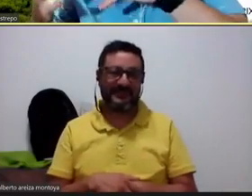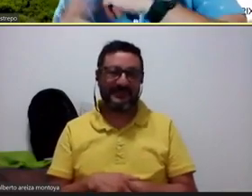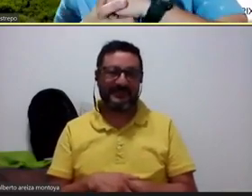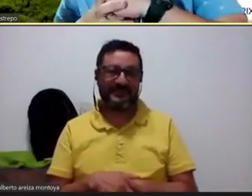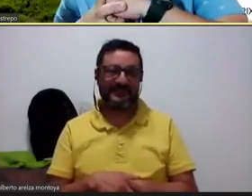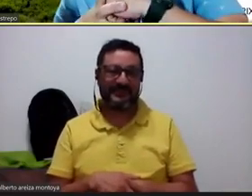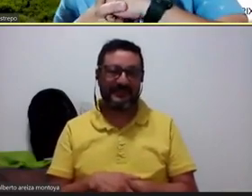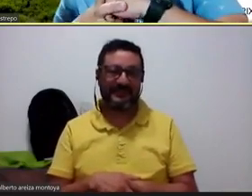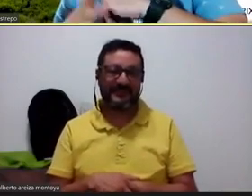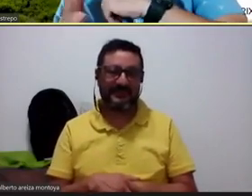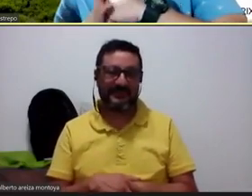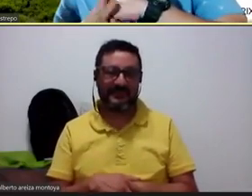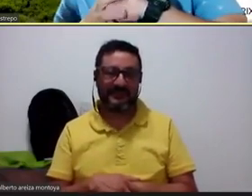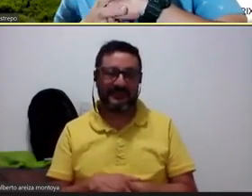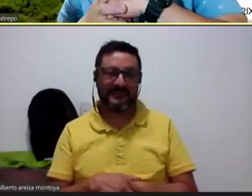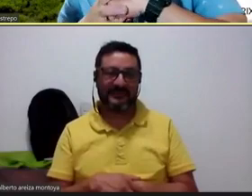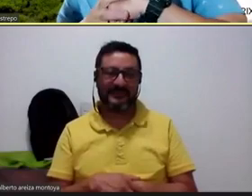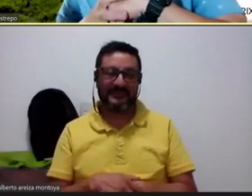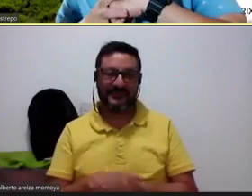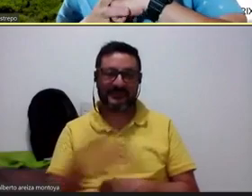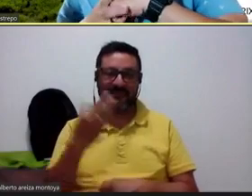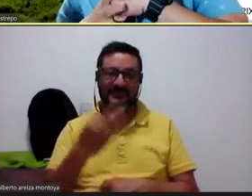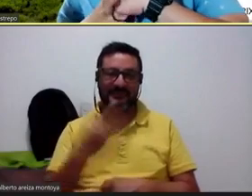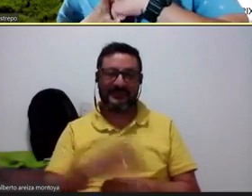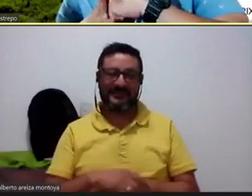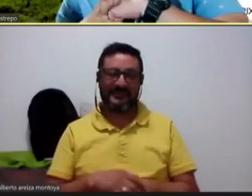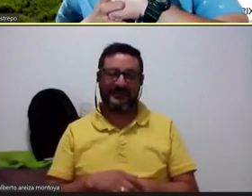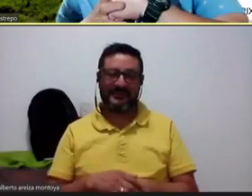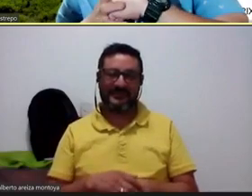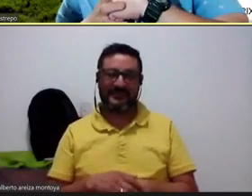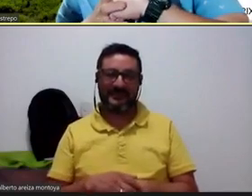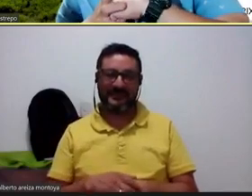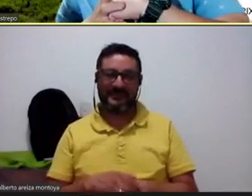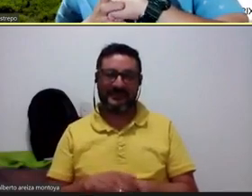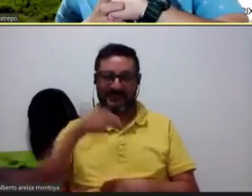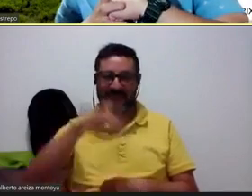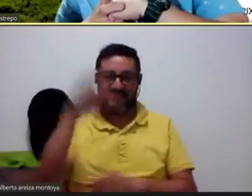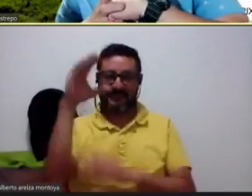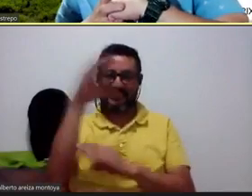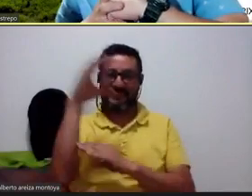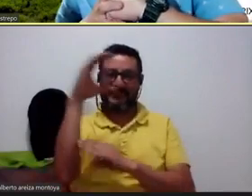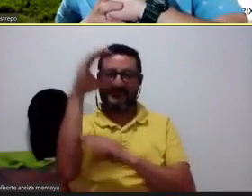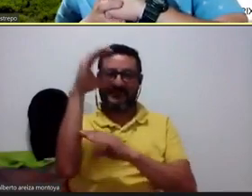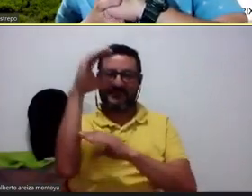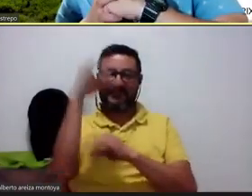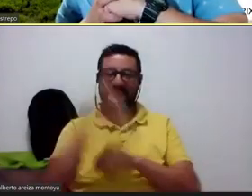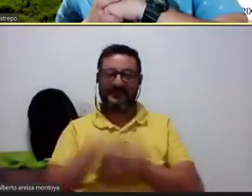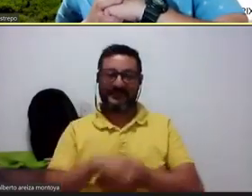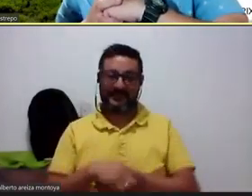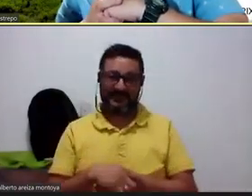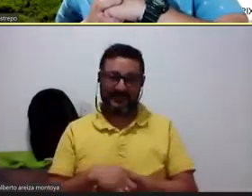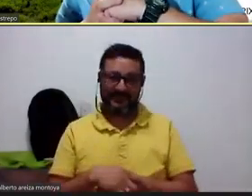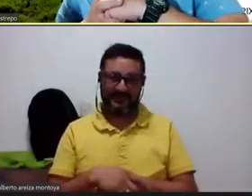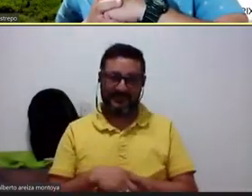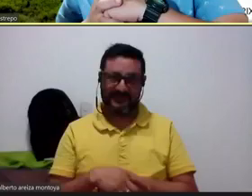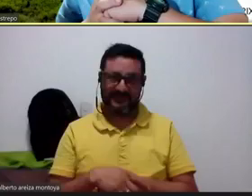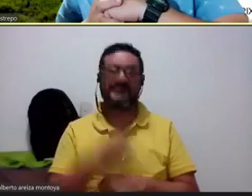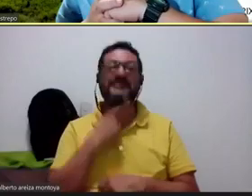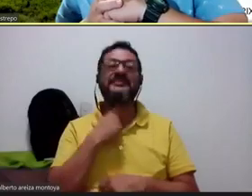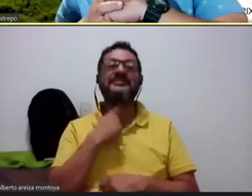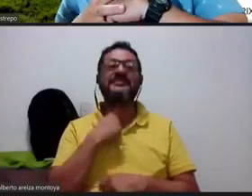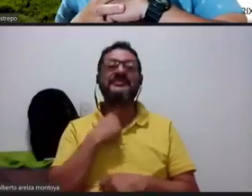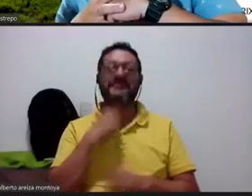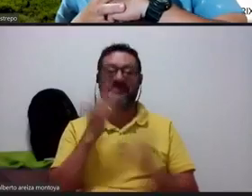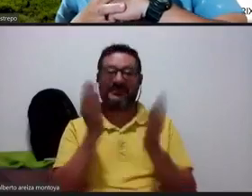Ahora estás casi todos pues, los deportistas acá en Colombia. Pues afortunadamente a la mayoría les ha gustado estudiar.